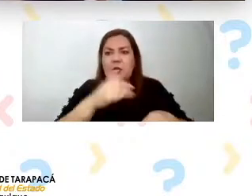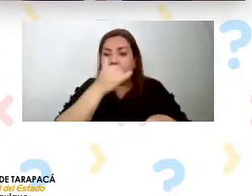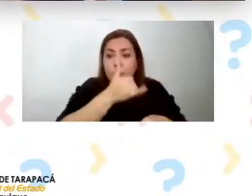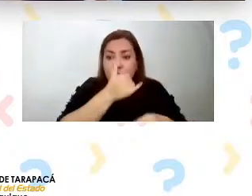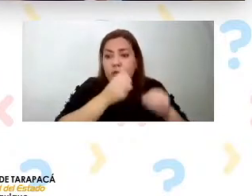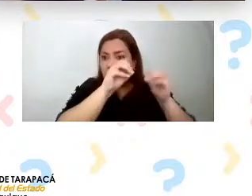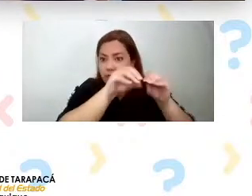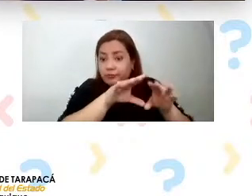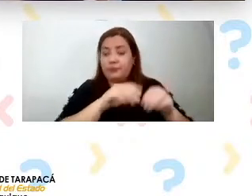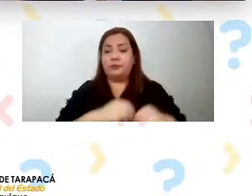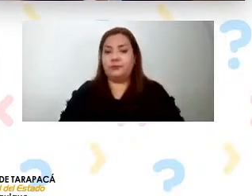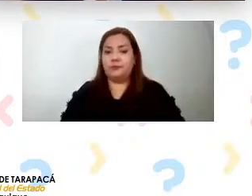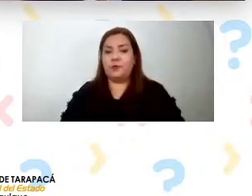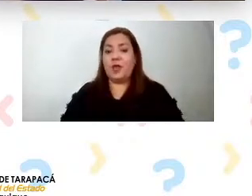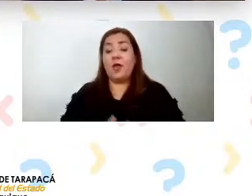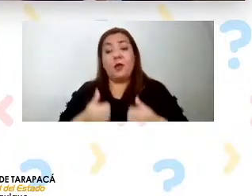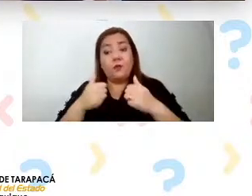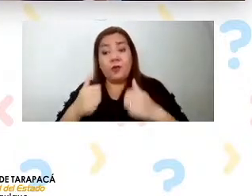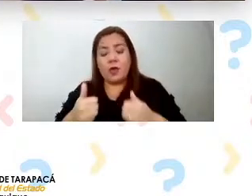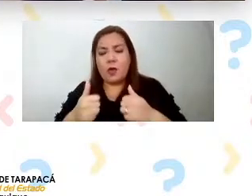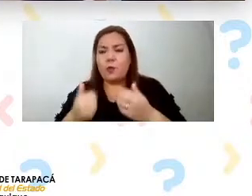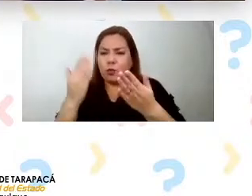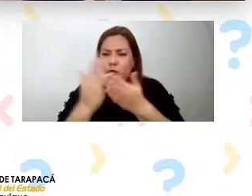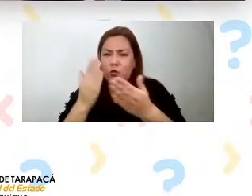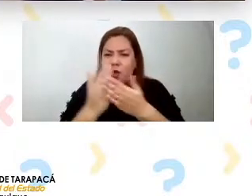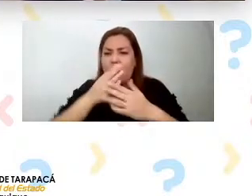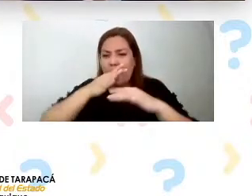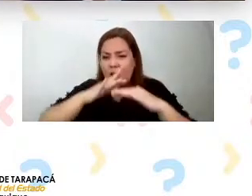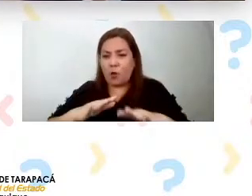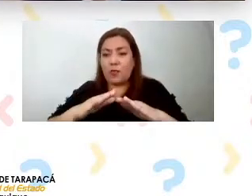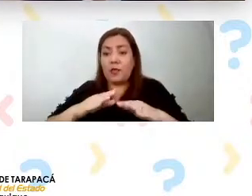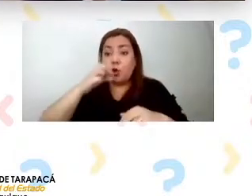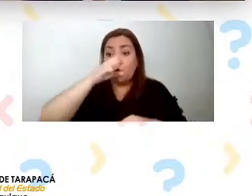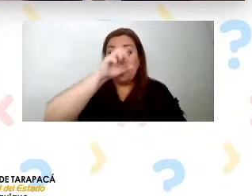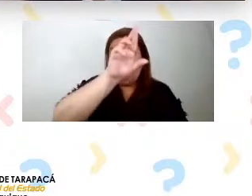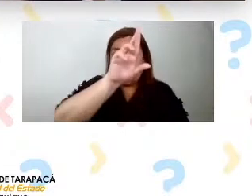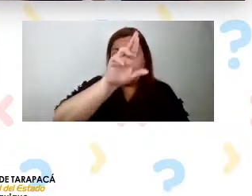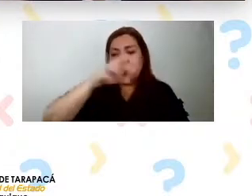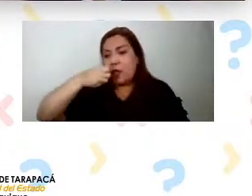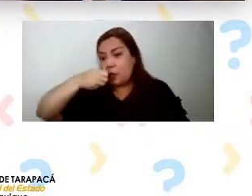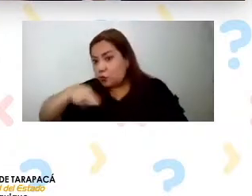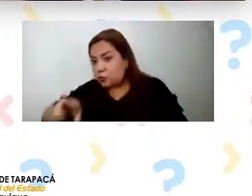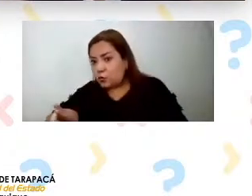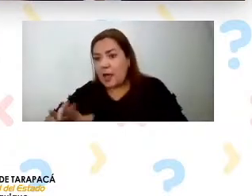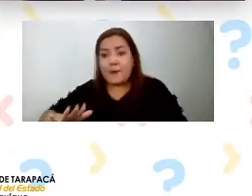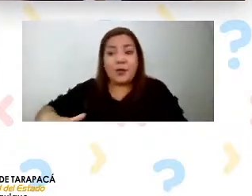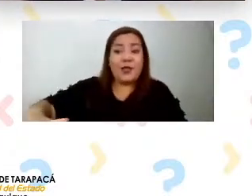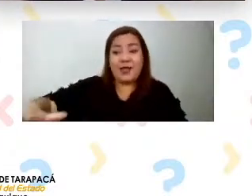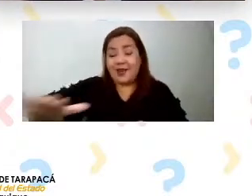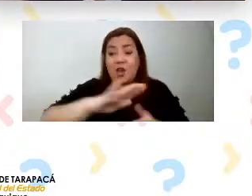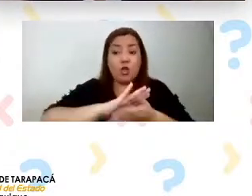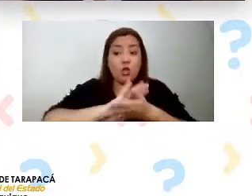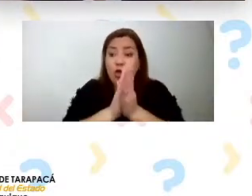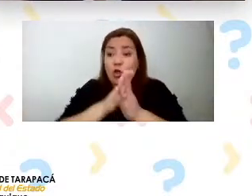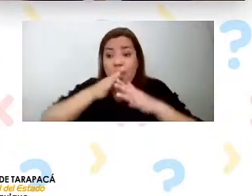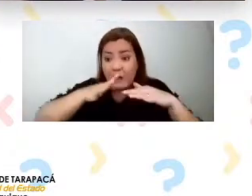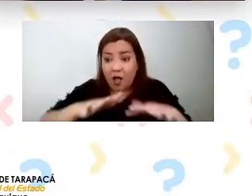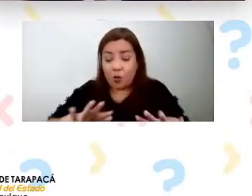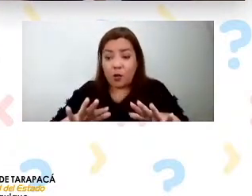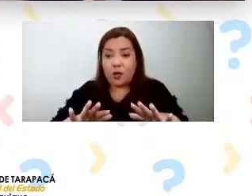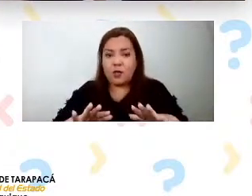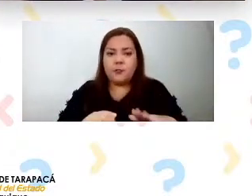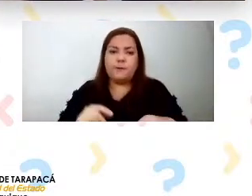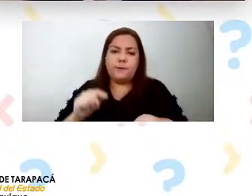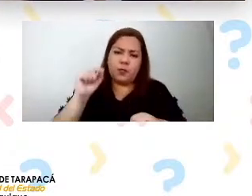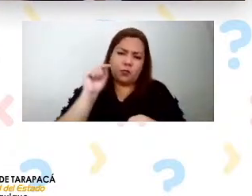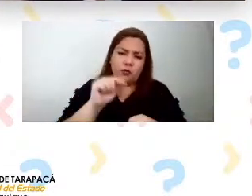hemos estudiado las aguas del lado norte, las del sur, pero en general todas estas aguas son de